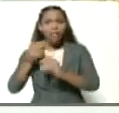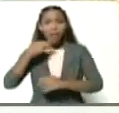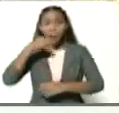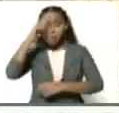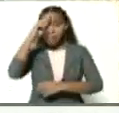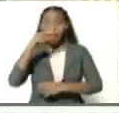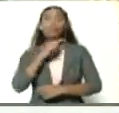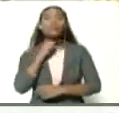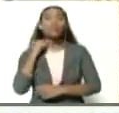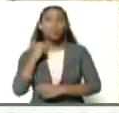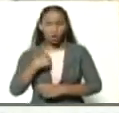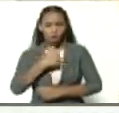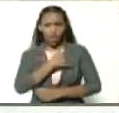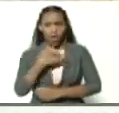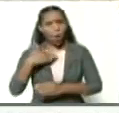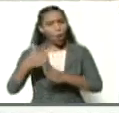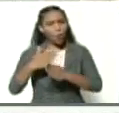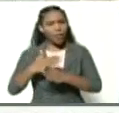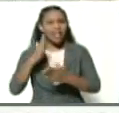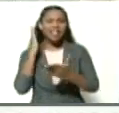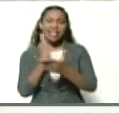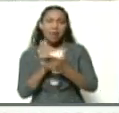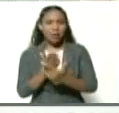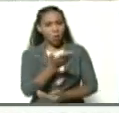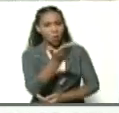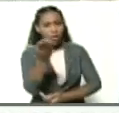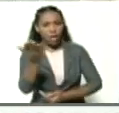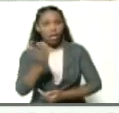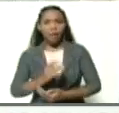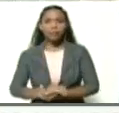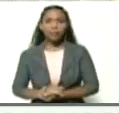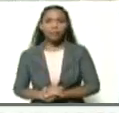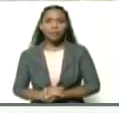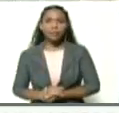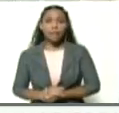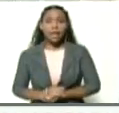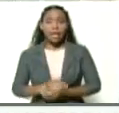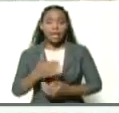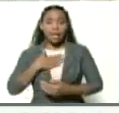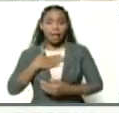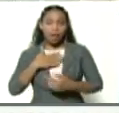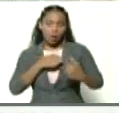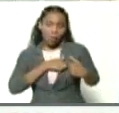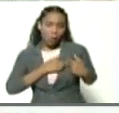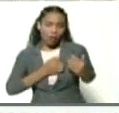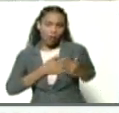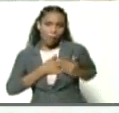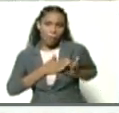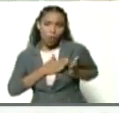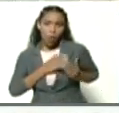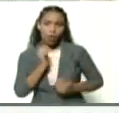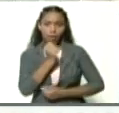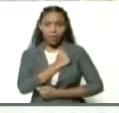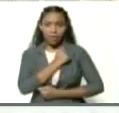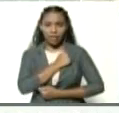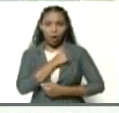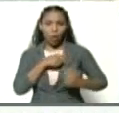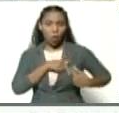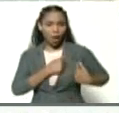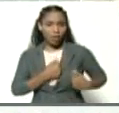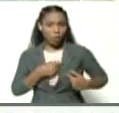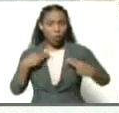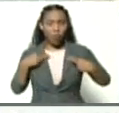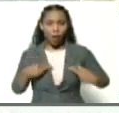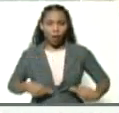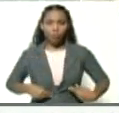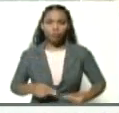Numa que quiero compartir, como siempre, con ustedes, desde nuestro corazón cristiano, de nuestro corazón humano,